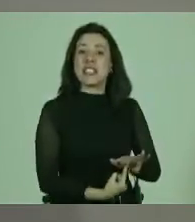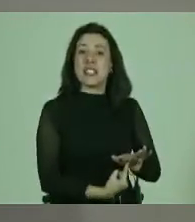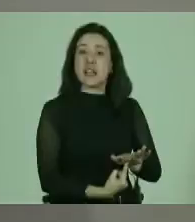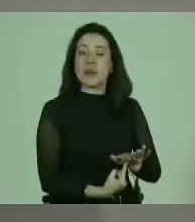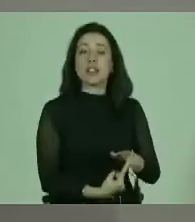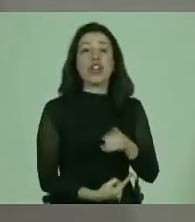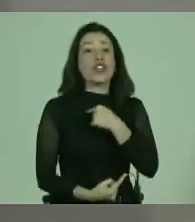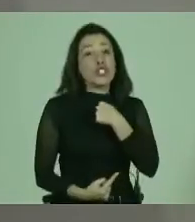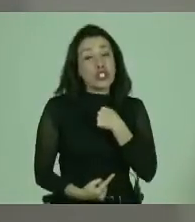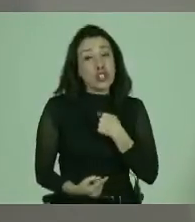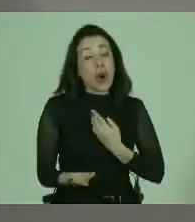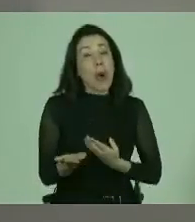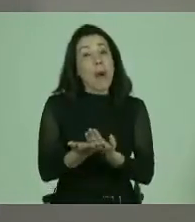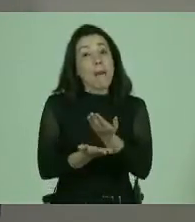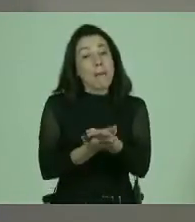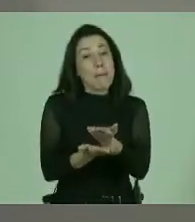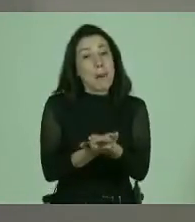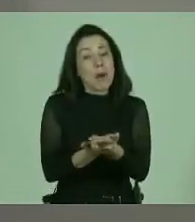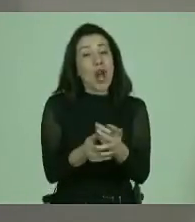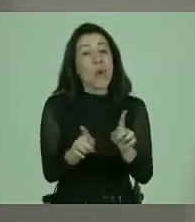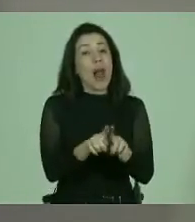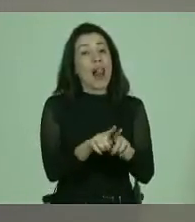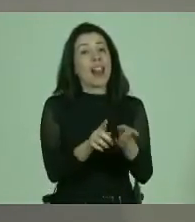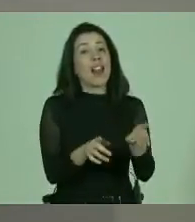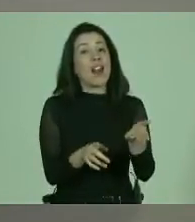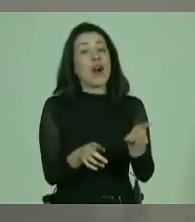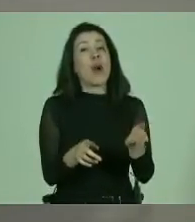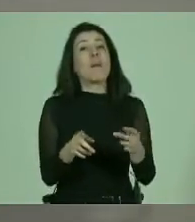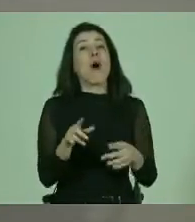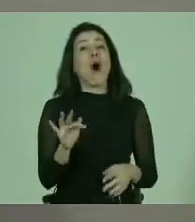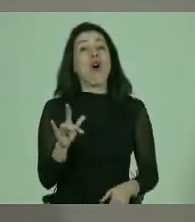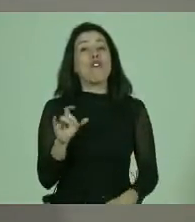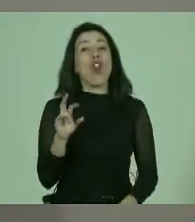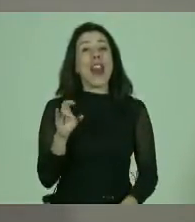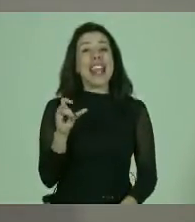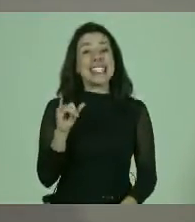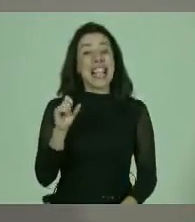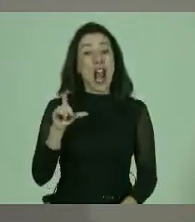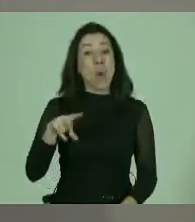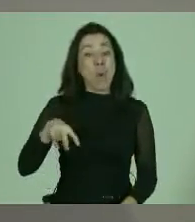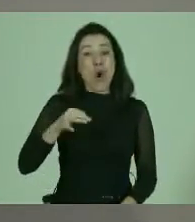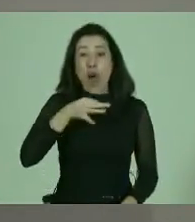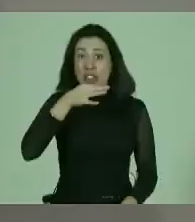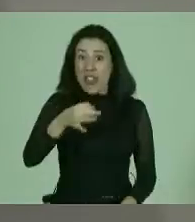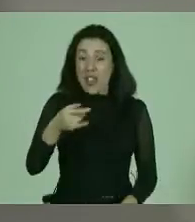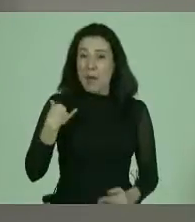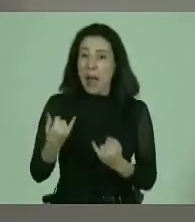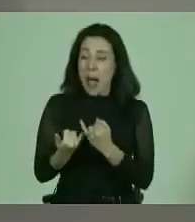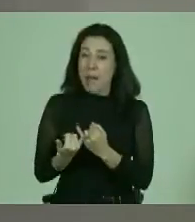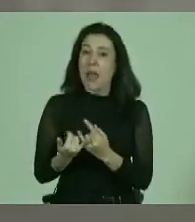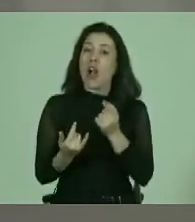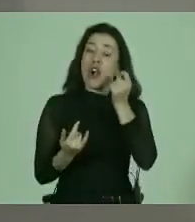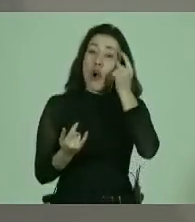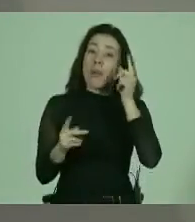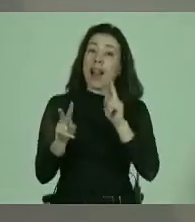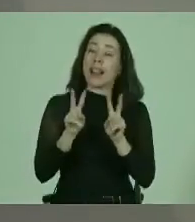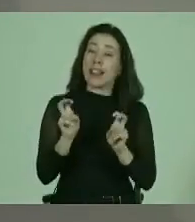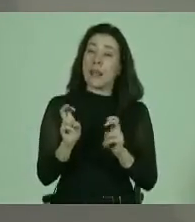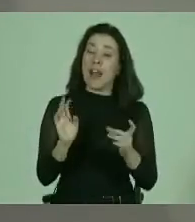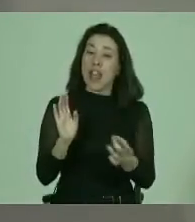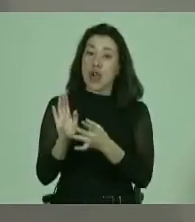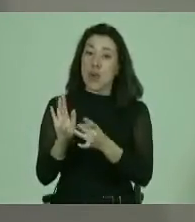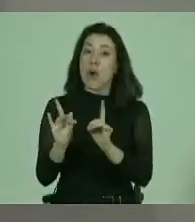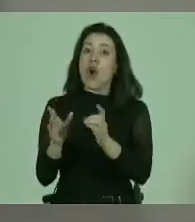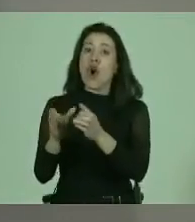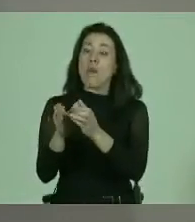ahí lo que proponía siguiendo a mi colega y amiga a florencia luna era entender la vulnerabilidad no como grupos es